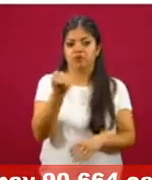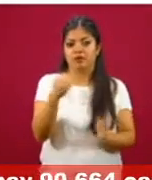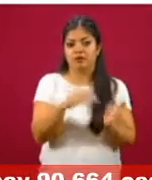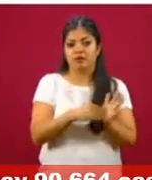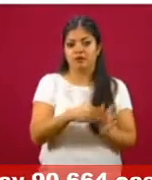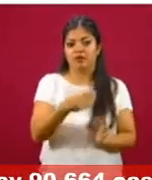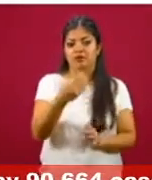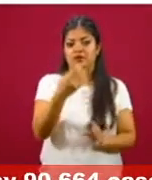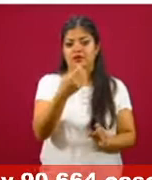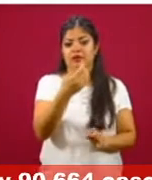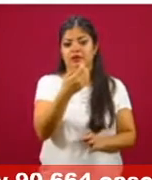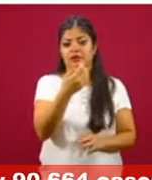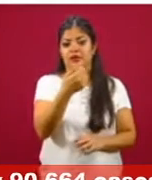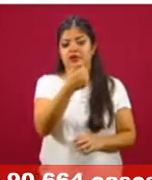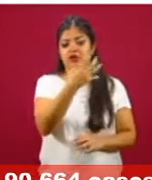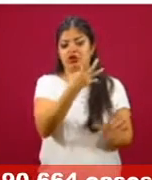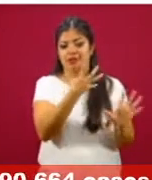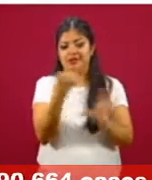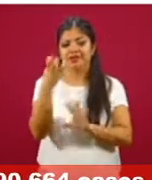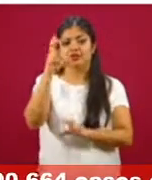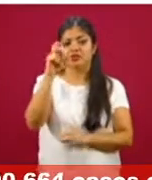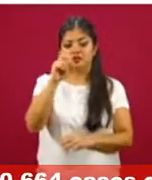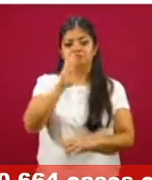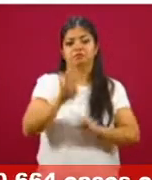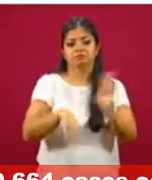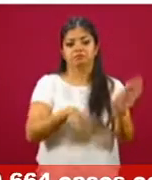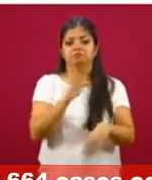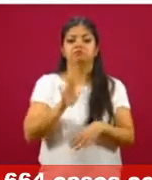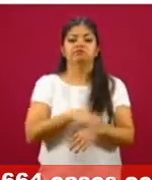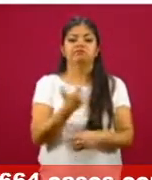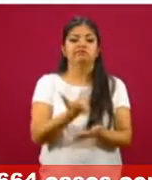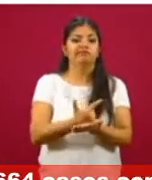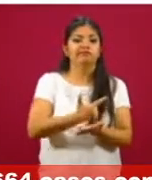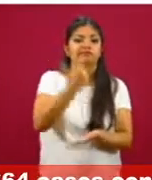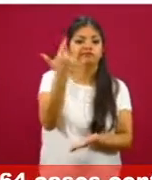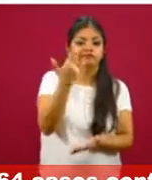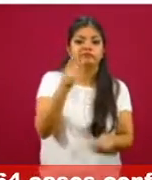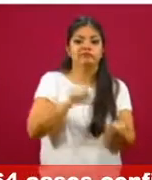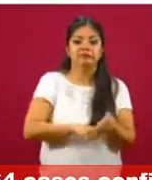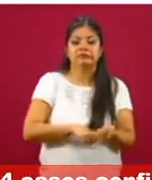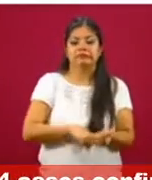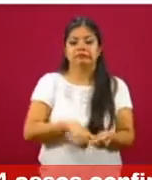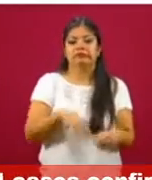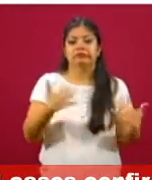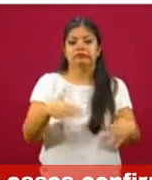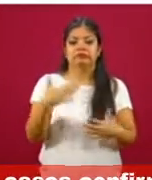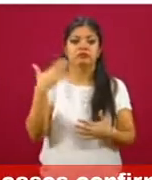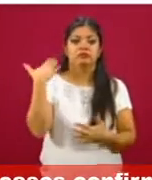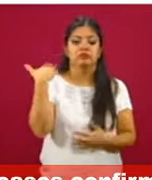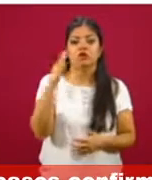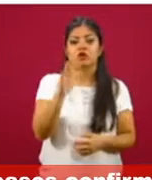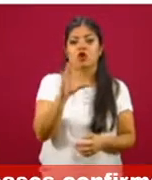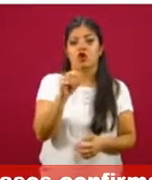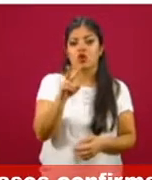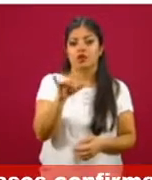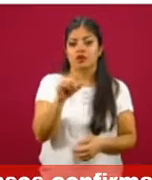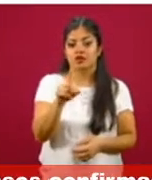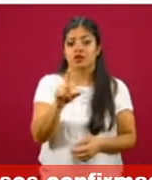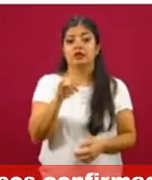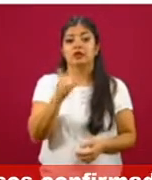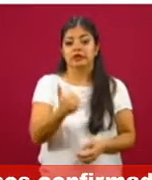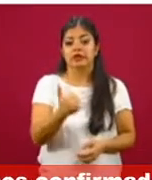9.930 personas han perdido la vida por las complicaciones y la forma grave de COVID.